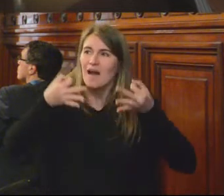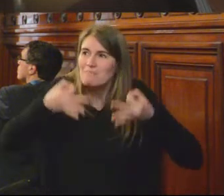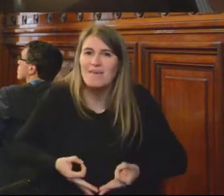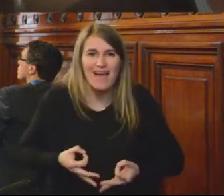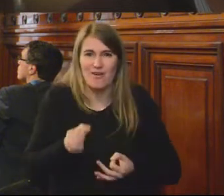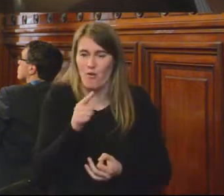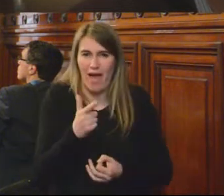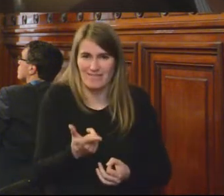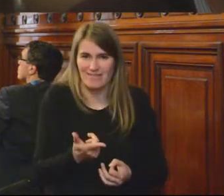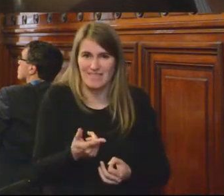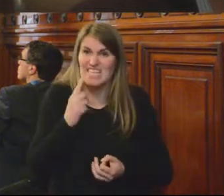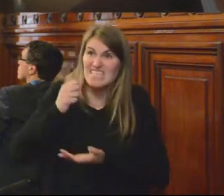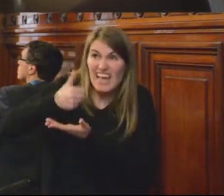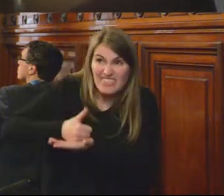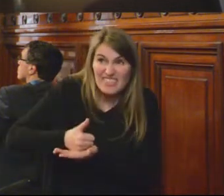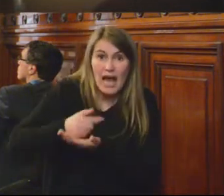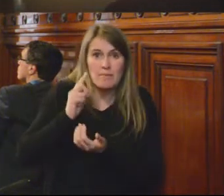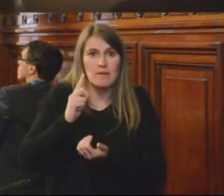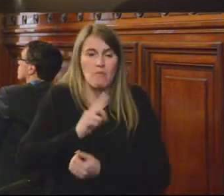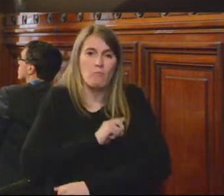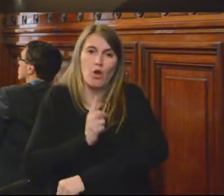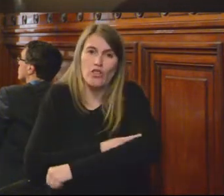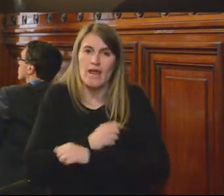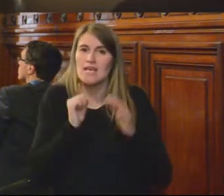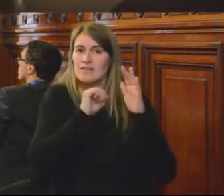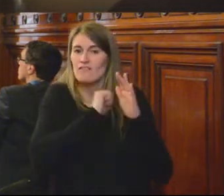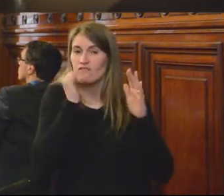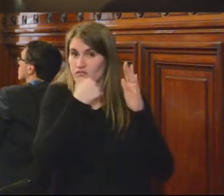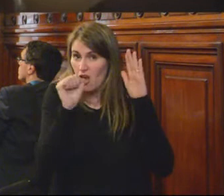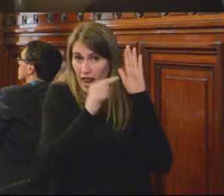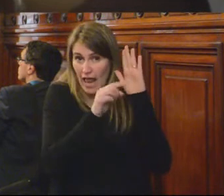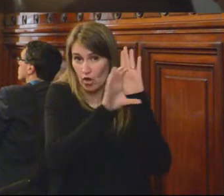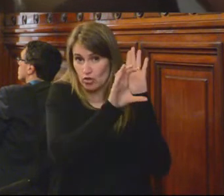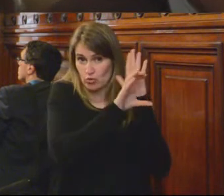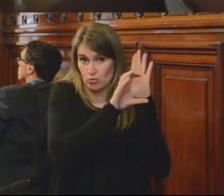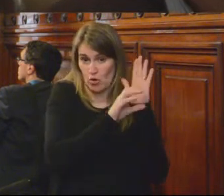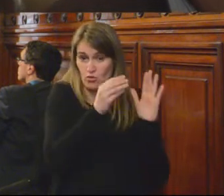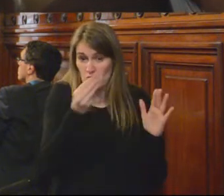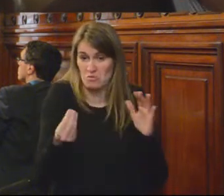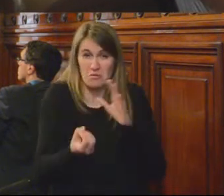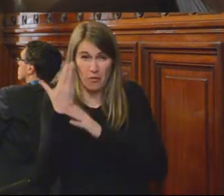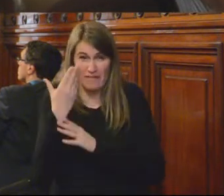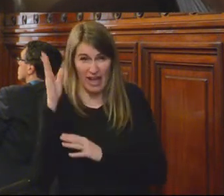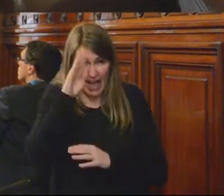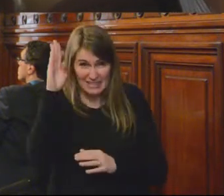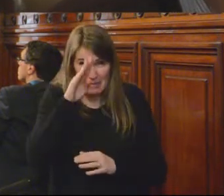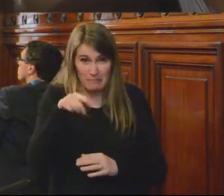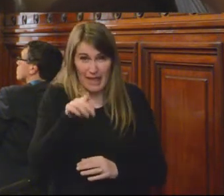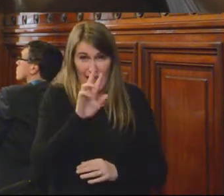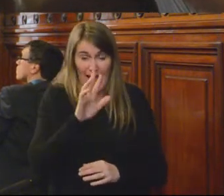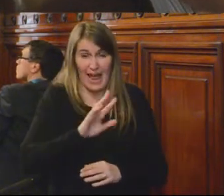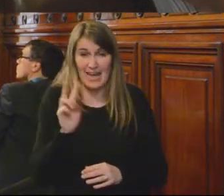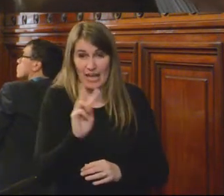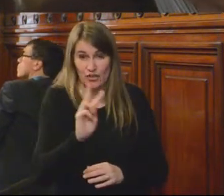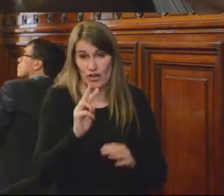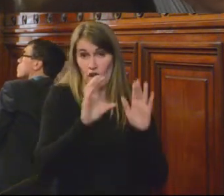Venezuela mientras prevalezca el poder inconstitucional de una Asamblea Nacional Constituyente fraudulenta. En el orden